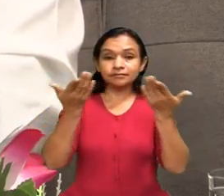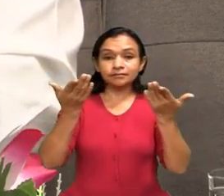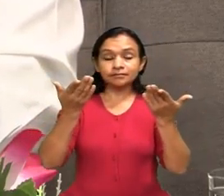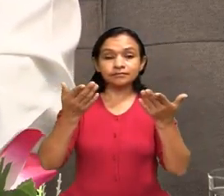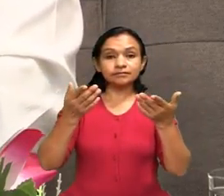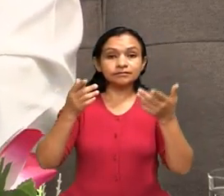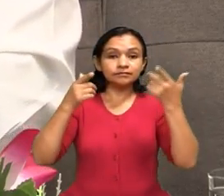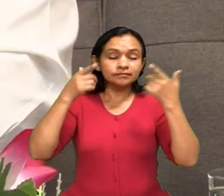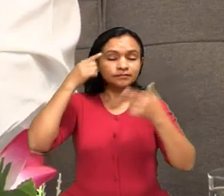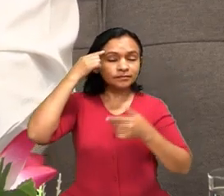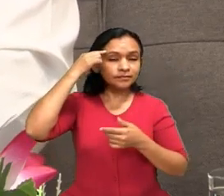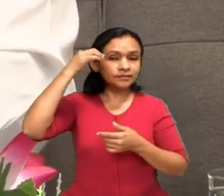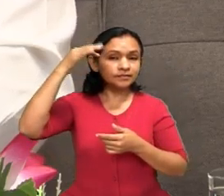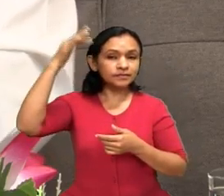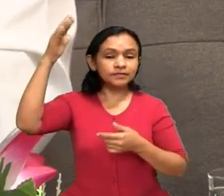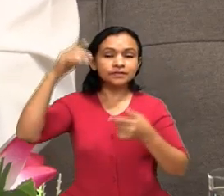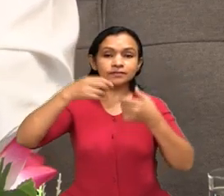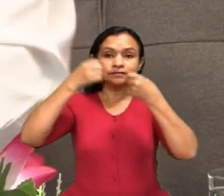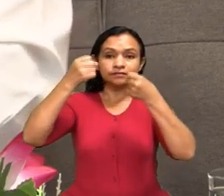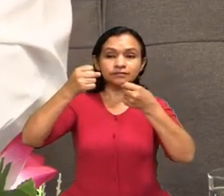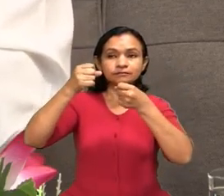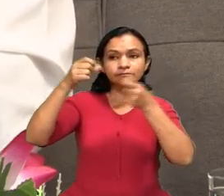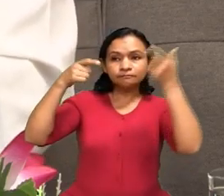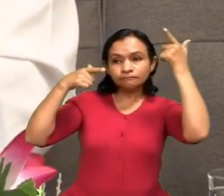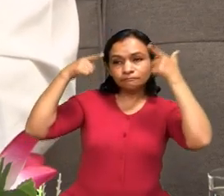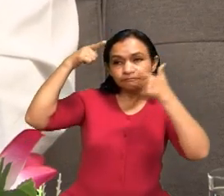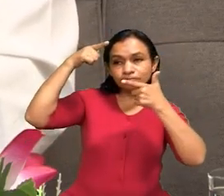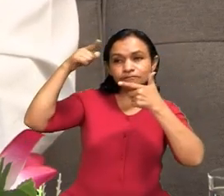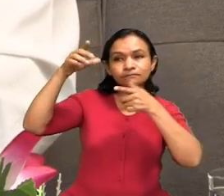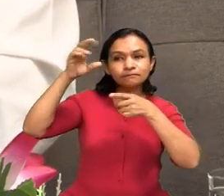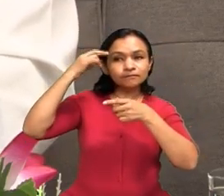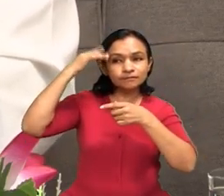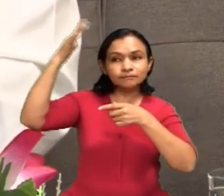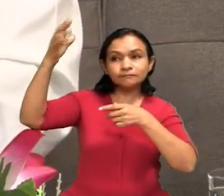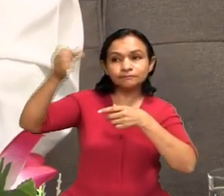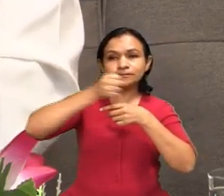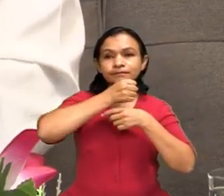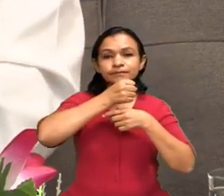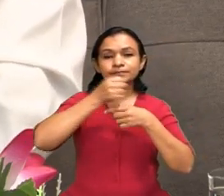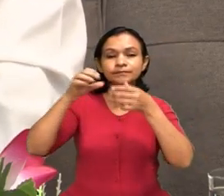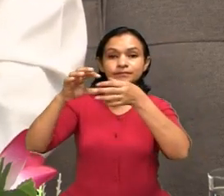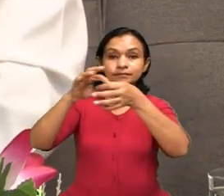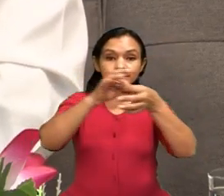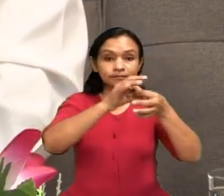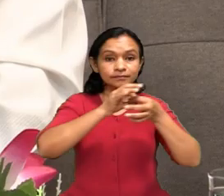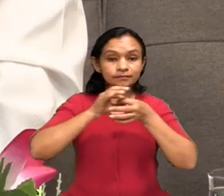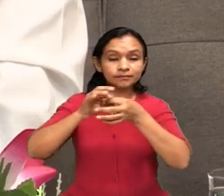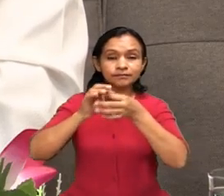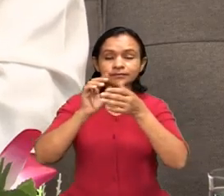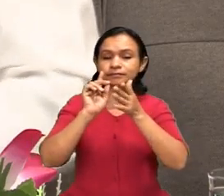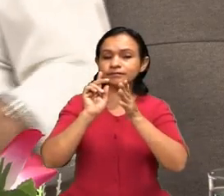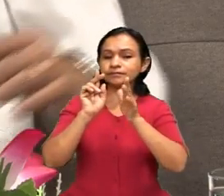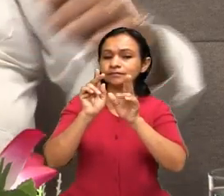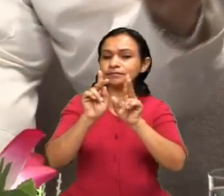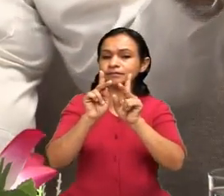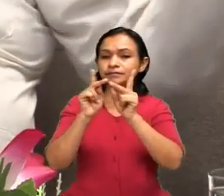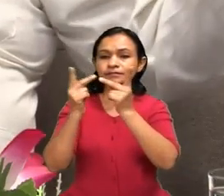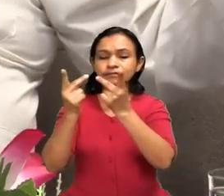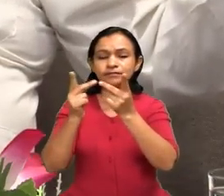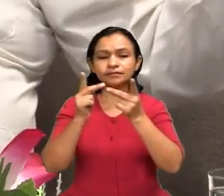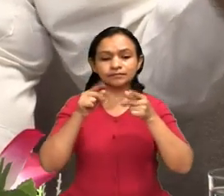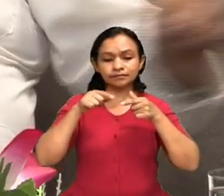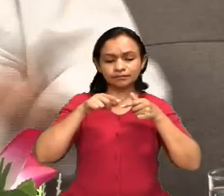inmenso sueño de Bolívar rescatado por Sandino, que era la unidad de los pueblos desde el río